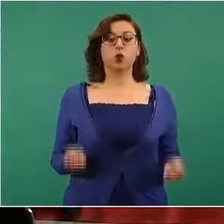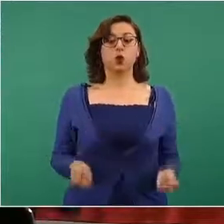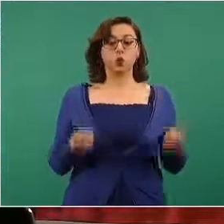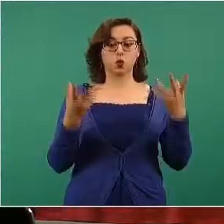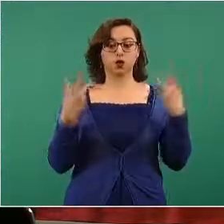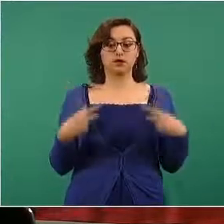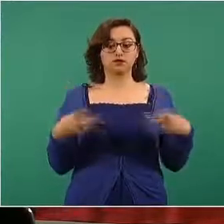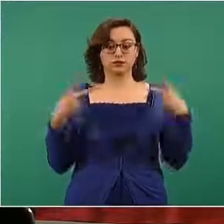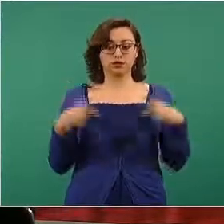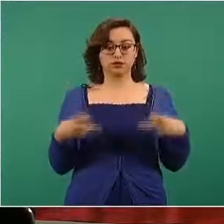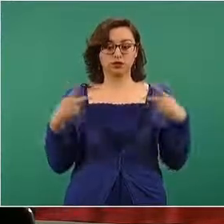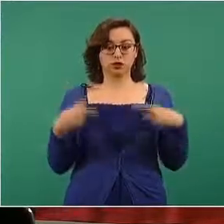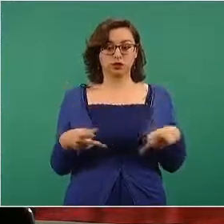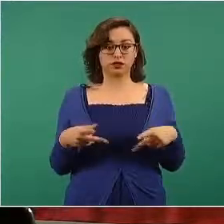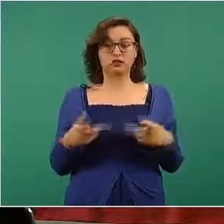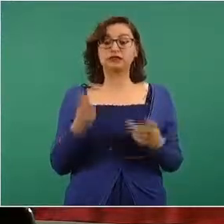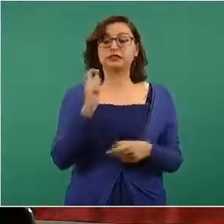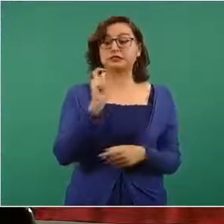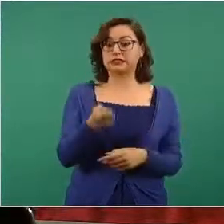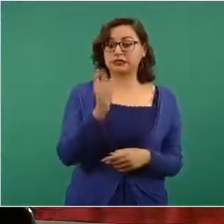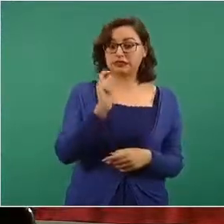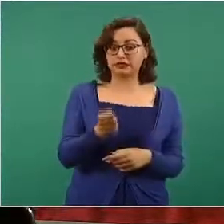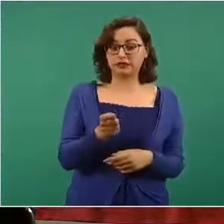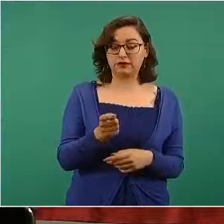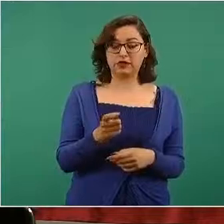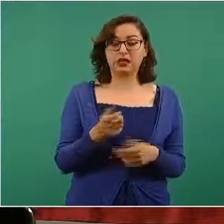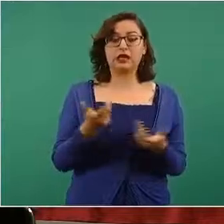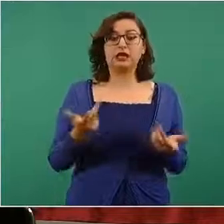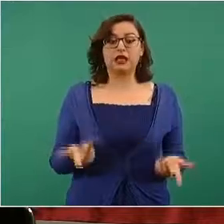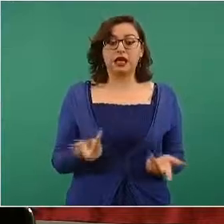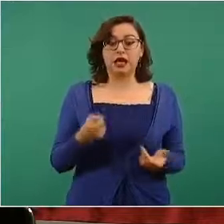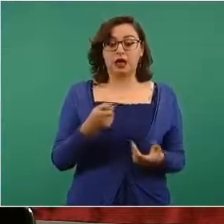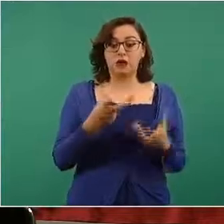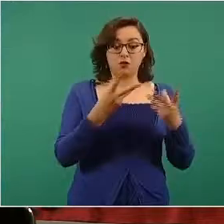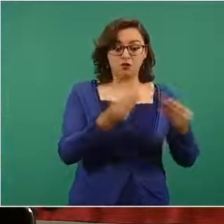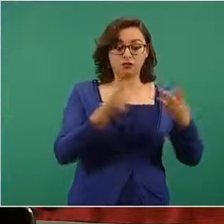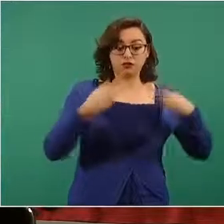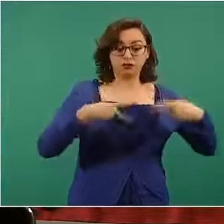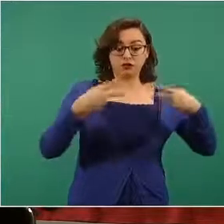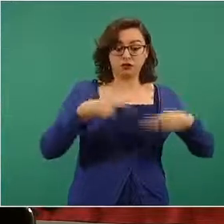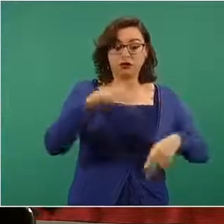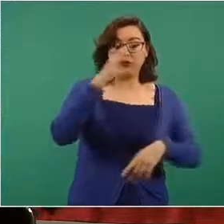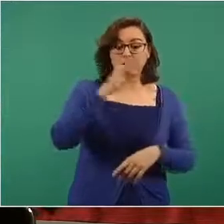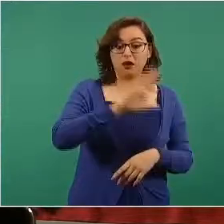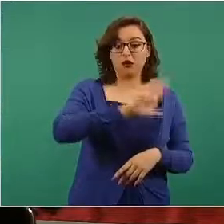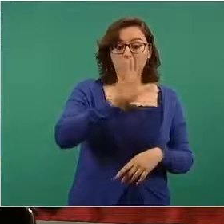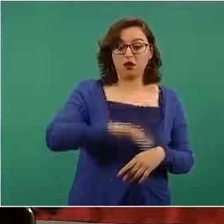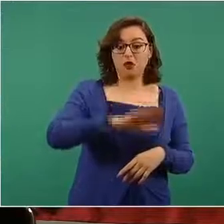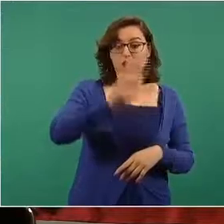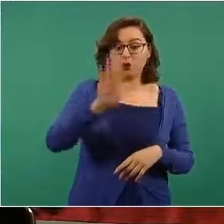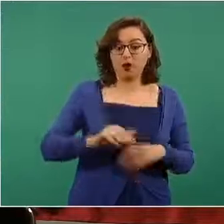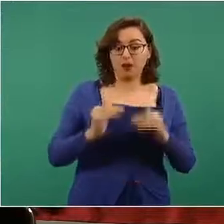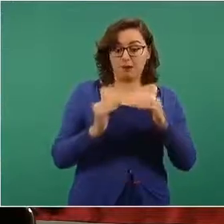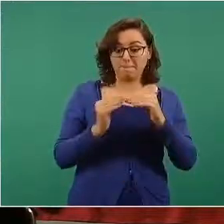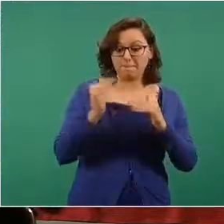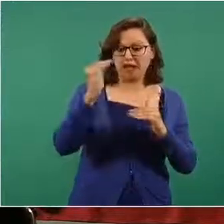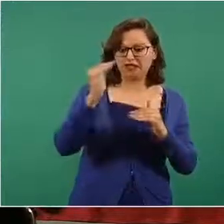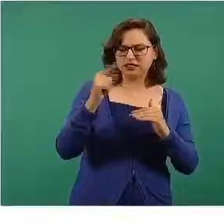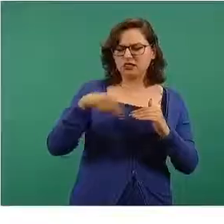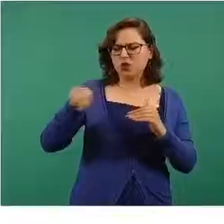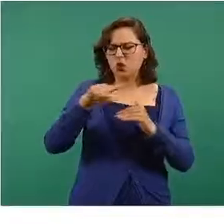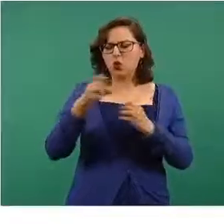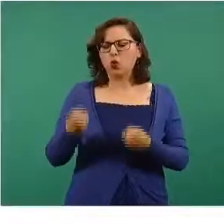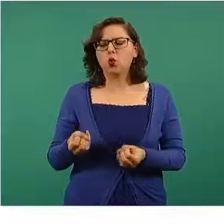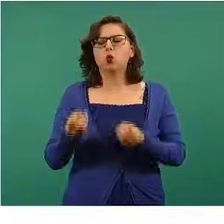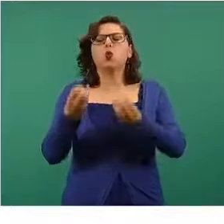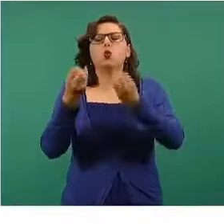el exceso de mortalidad, ¿qué porcentaje corresponde a esto? ¿No? Pero por otro lado tenemos también, y lo tenemos ahí en el